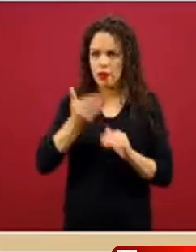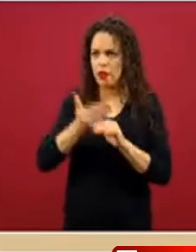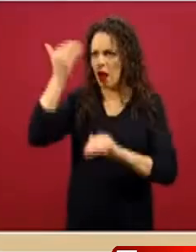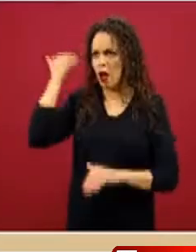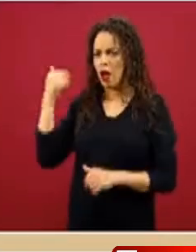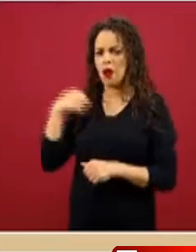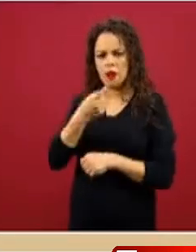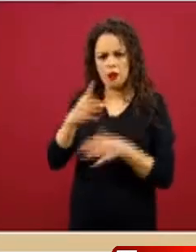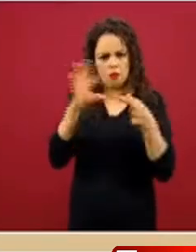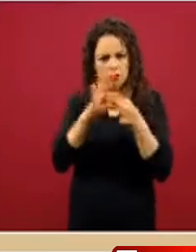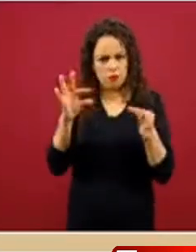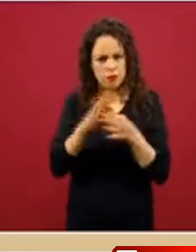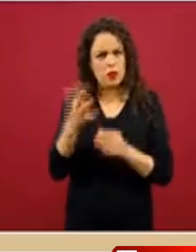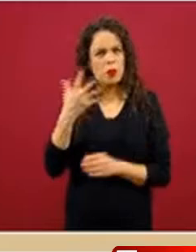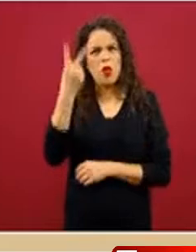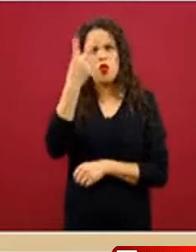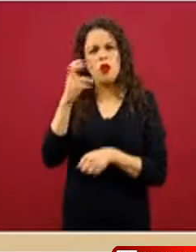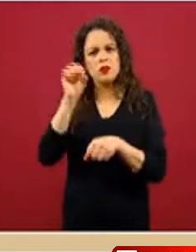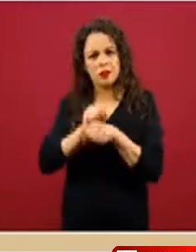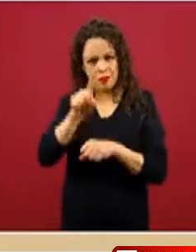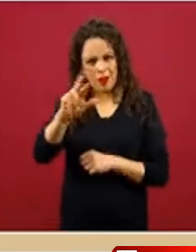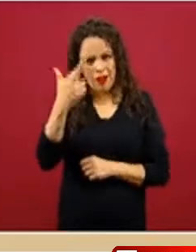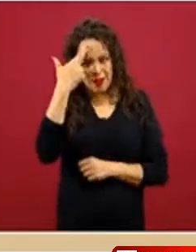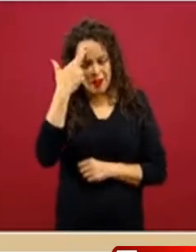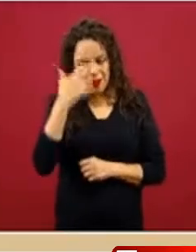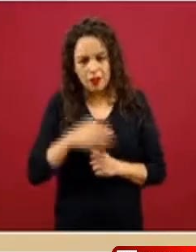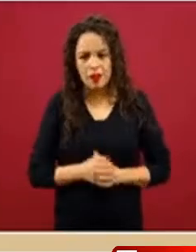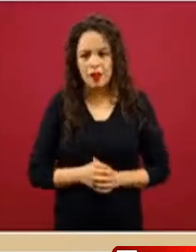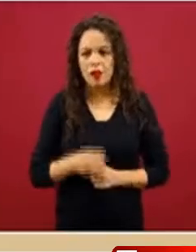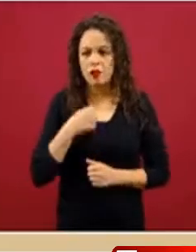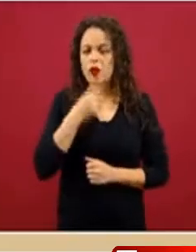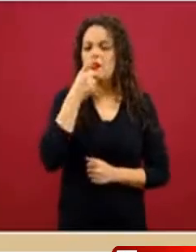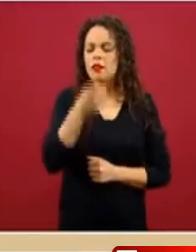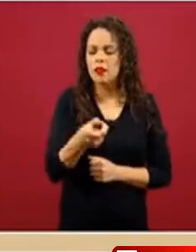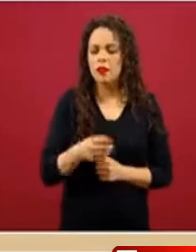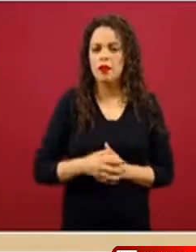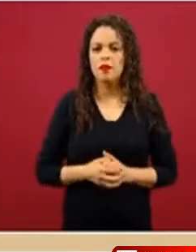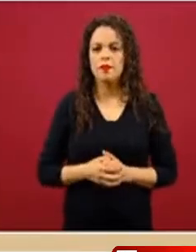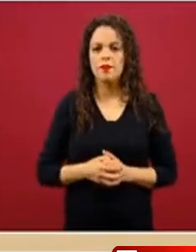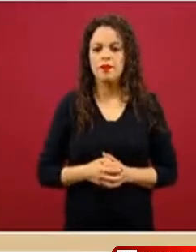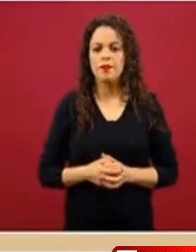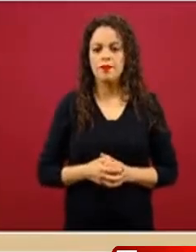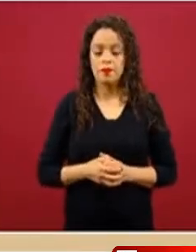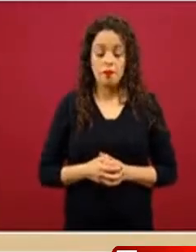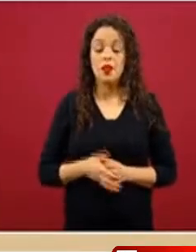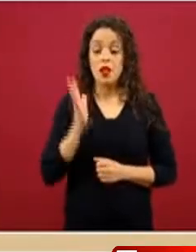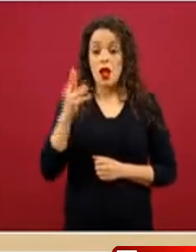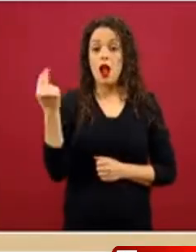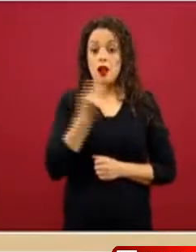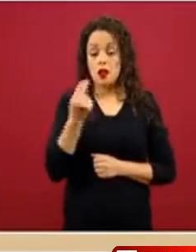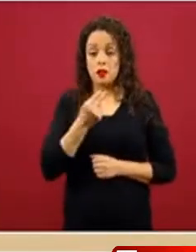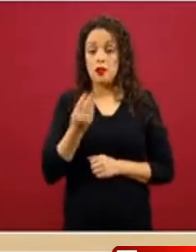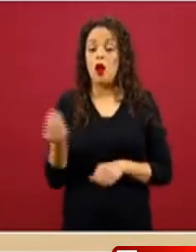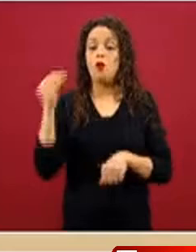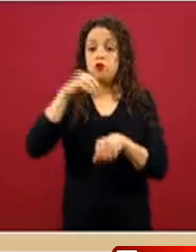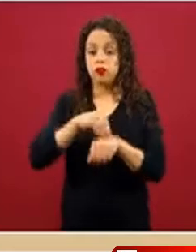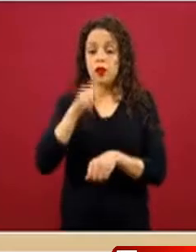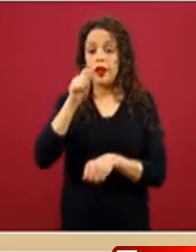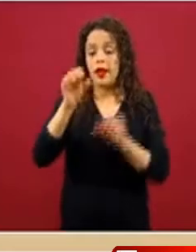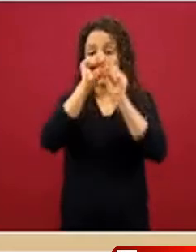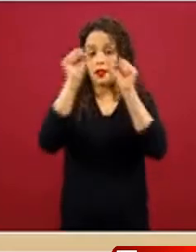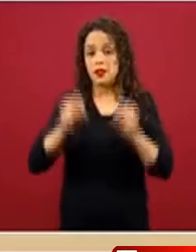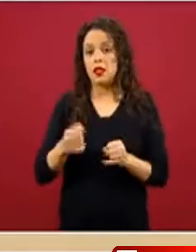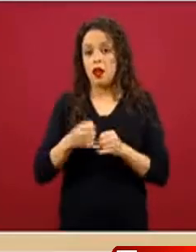comentamos hace 2 semanas, 3 semanas ya, que íbamos a implementar un sistema de información para que